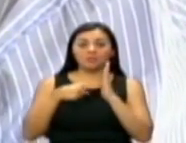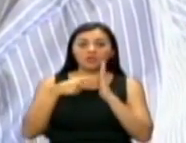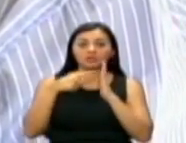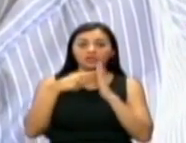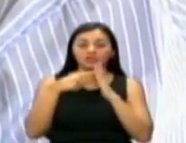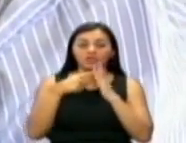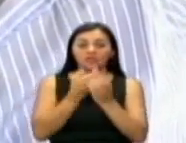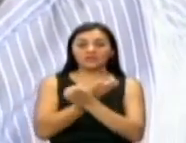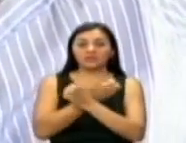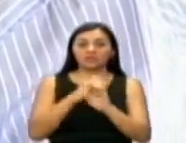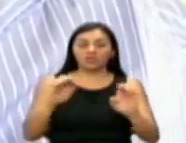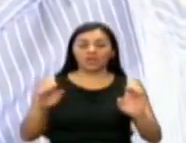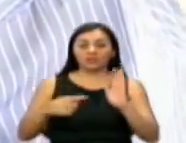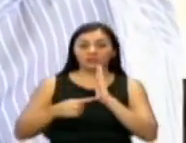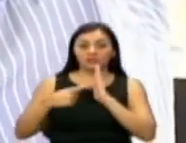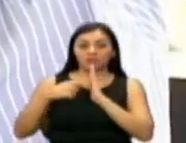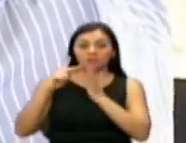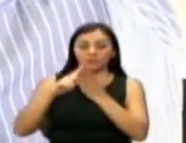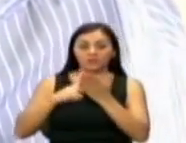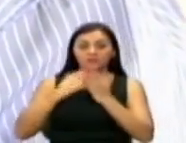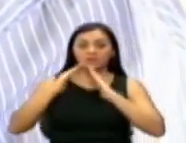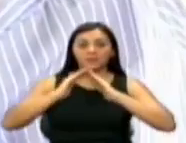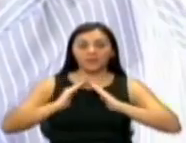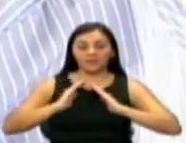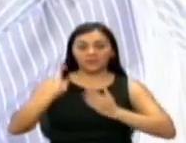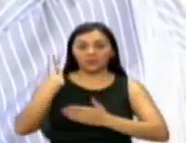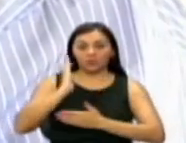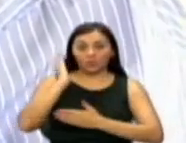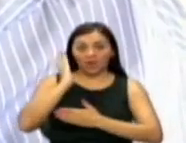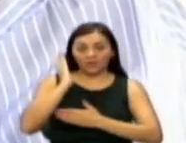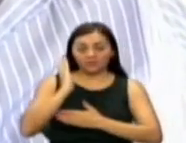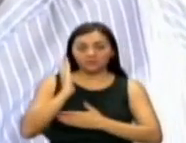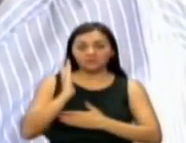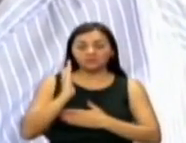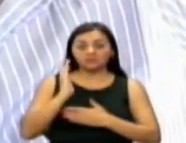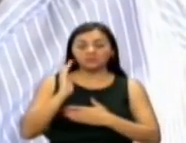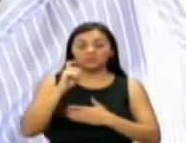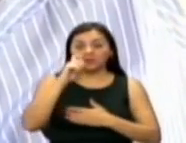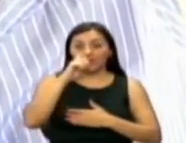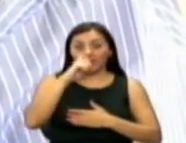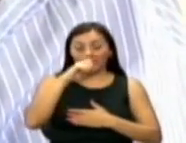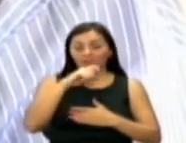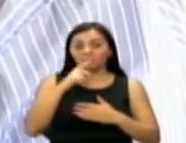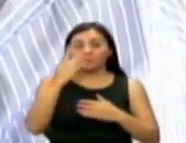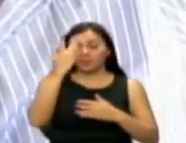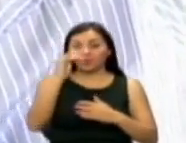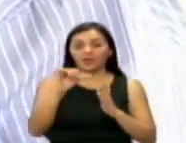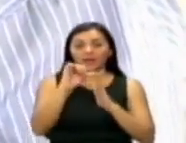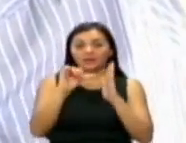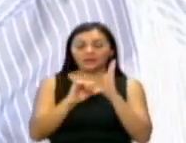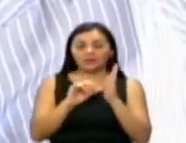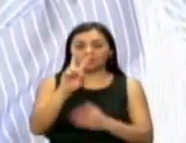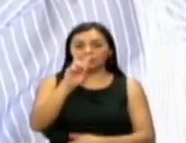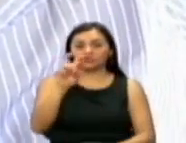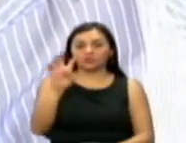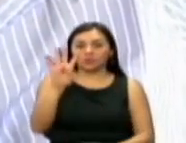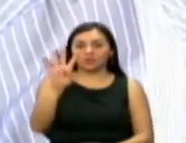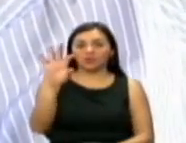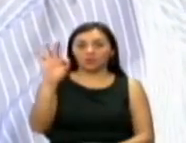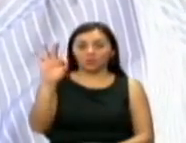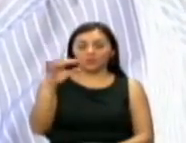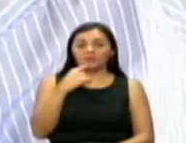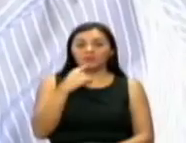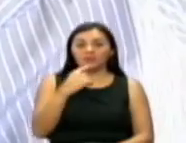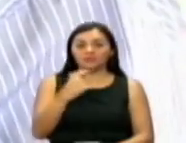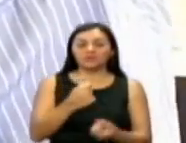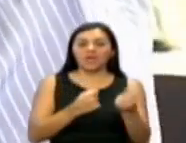renta a los contribuyentes domiciliados en la provincia del Carchi. Todo esto apoyado en el artículo 249 de la Constitución, que dice que habrá